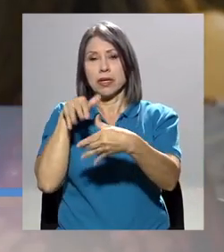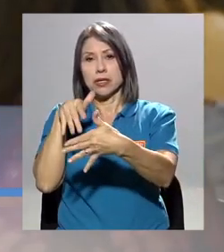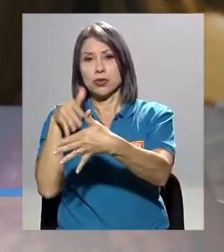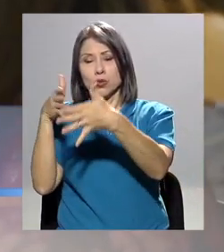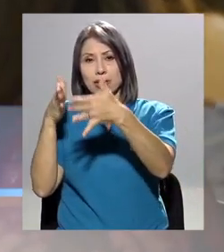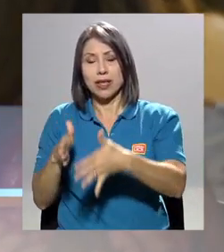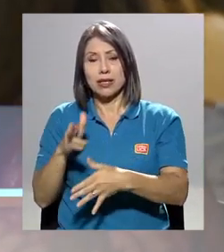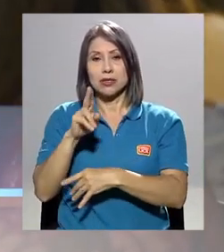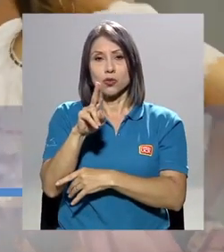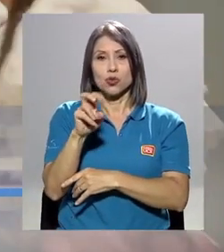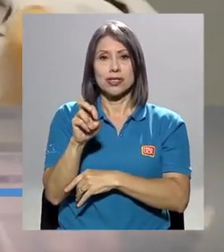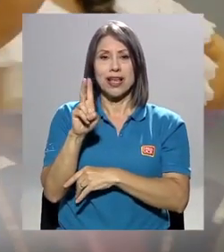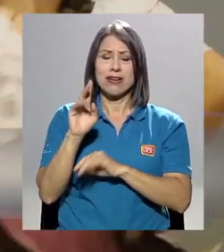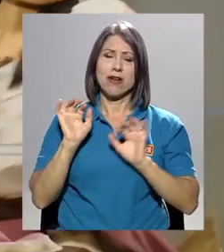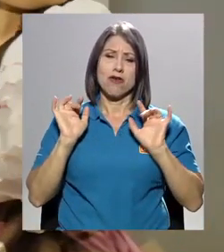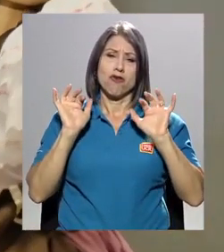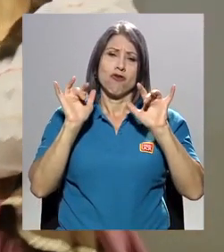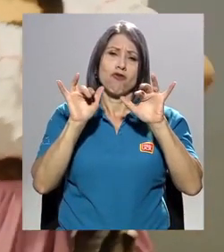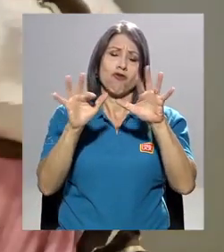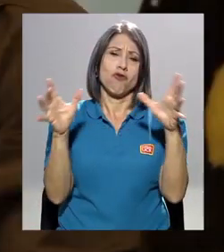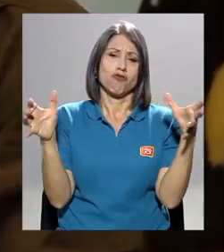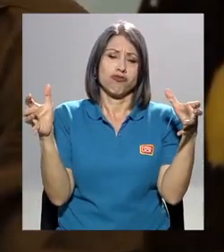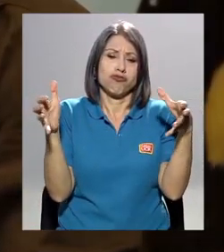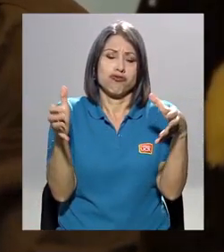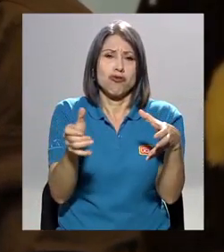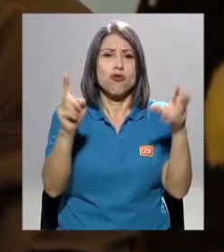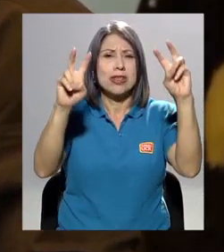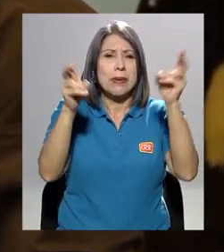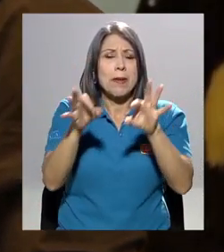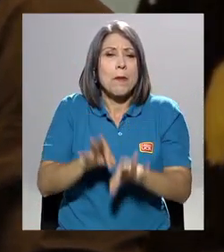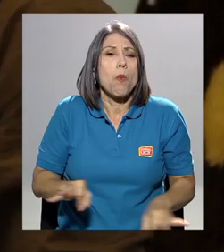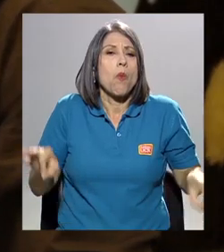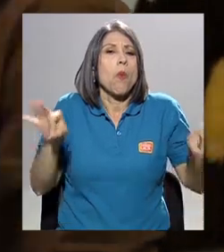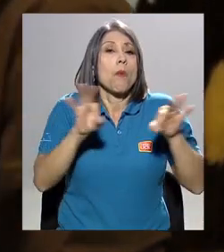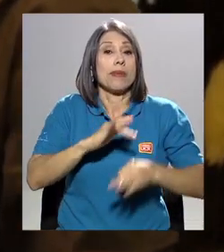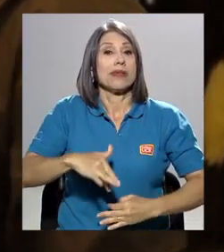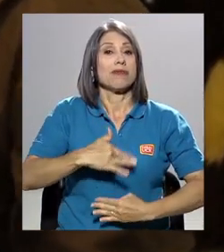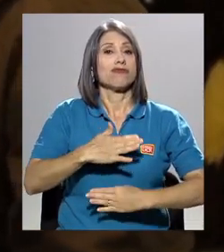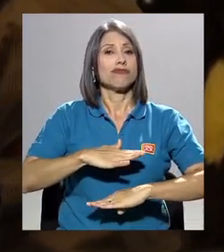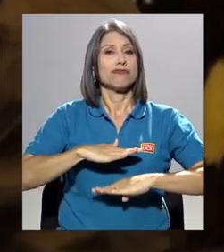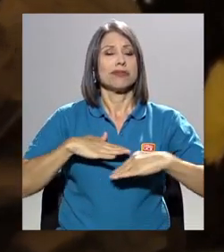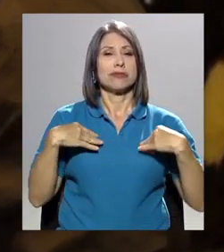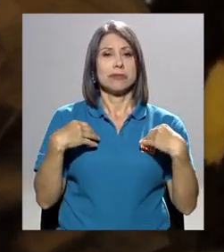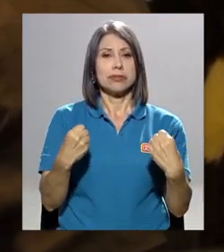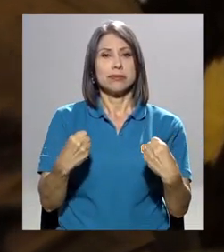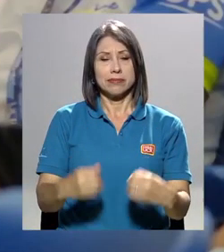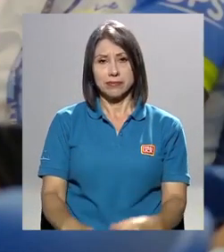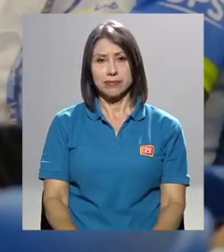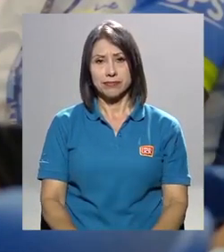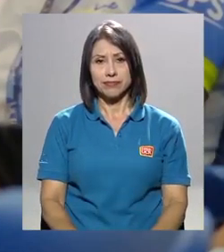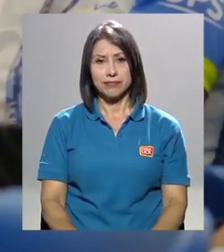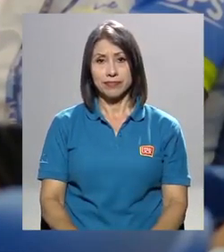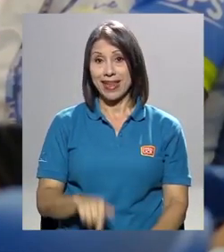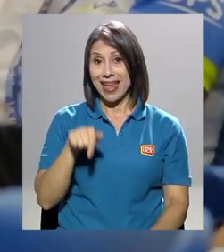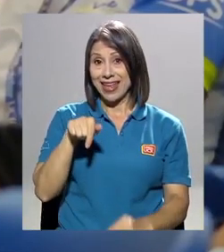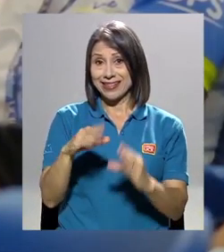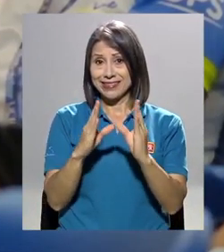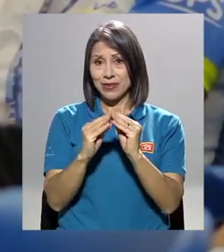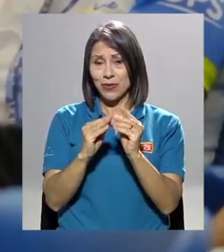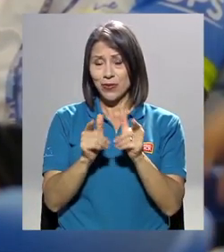UCR se reunieron en torno a un tema de suma importancia: el bienestar y la salud. Este